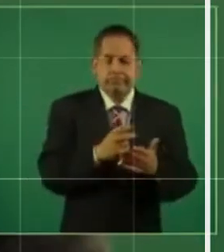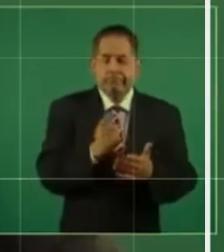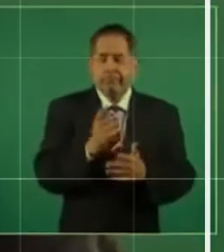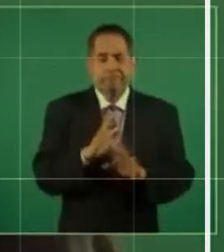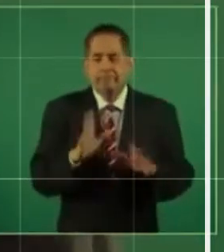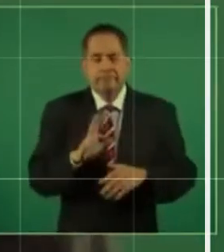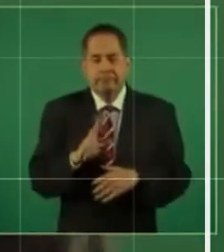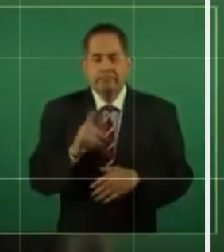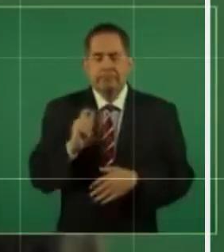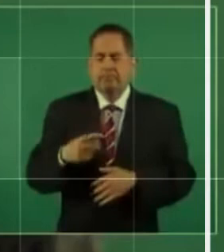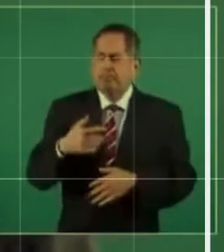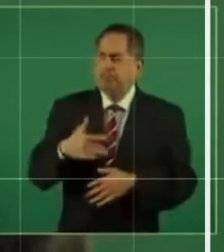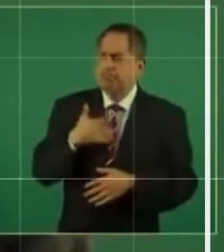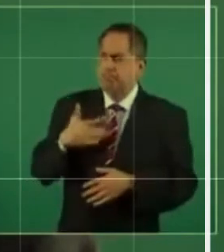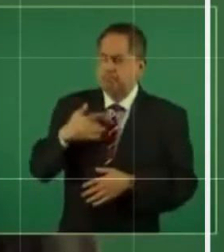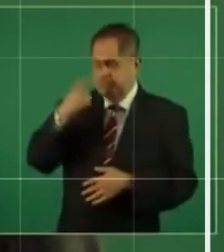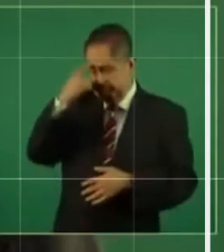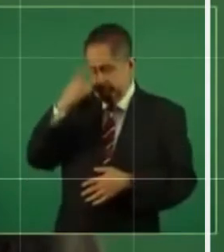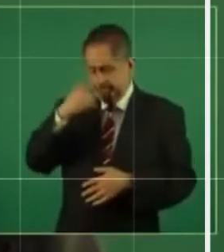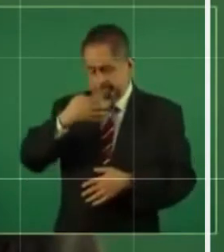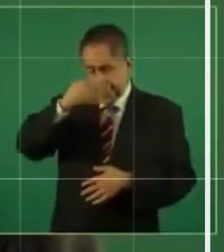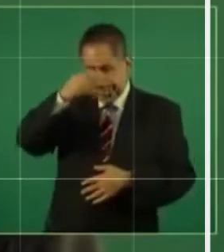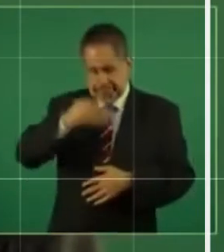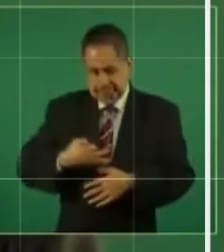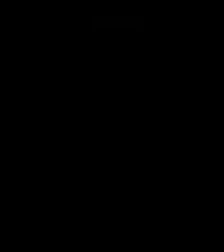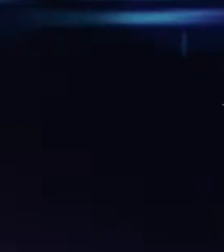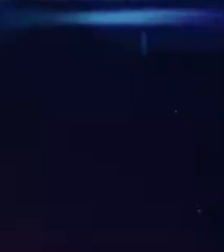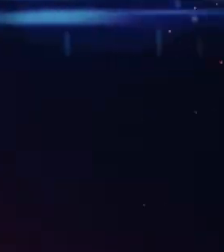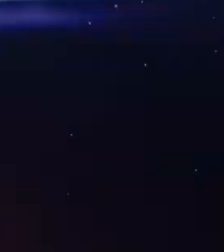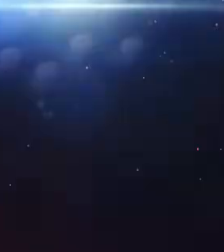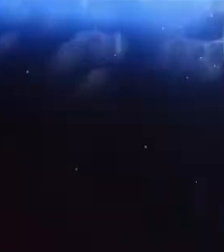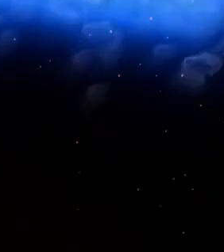es un asunto moral es un asunto de dignidad